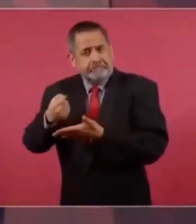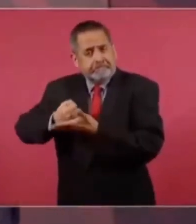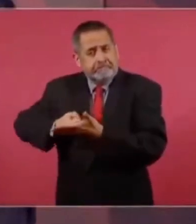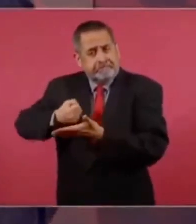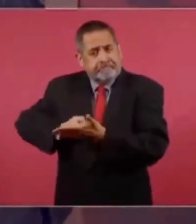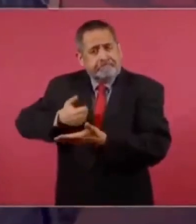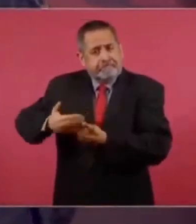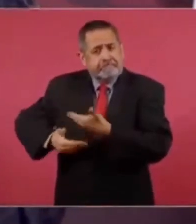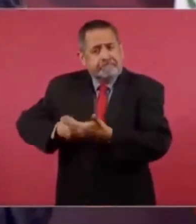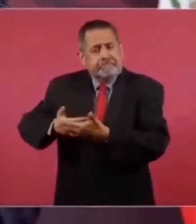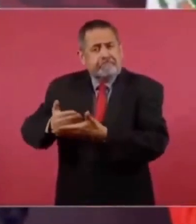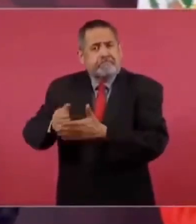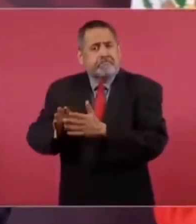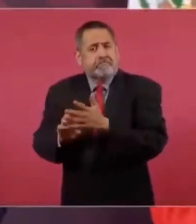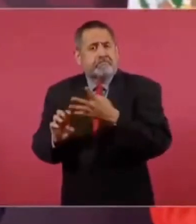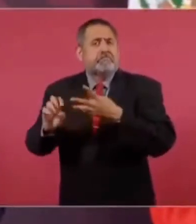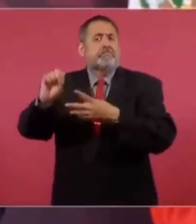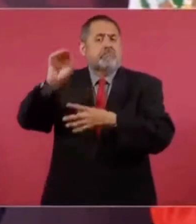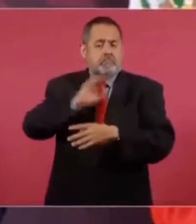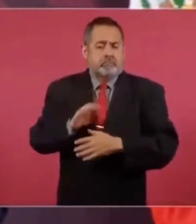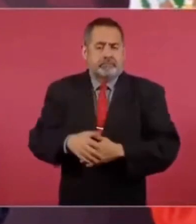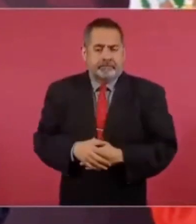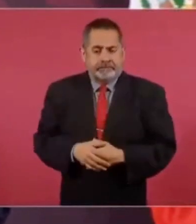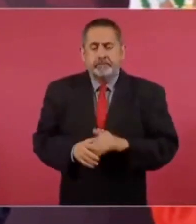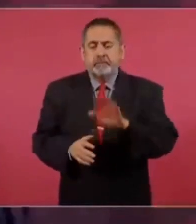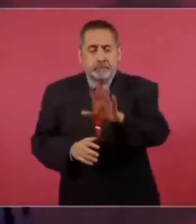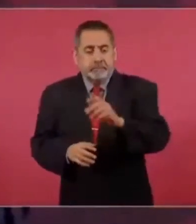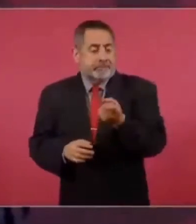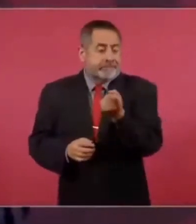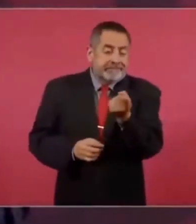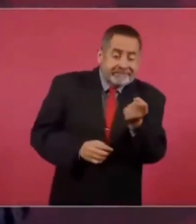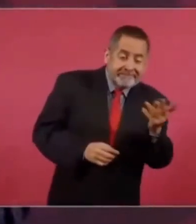Sí, pero pura teoría.